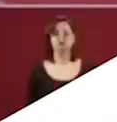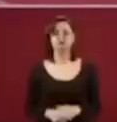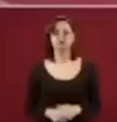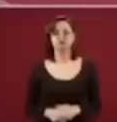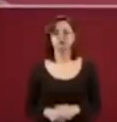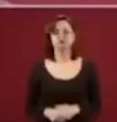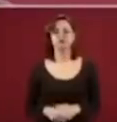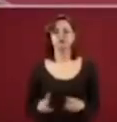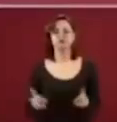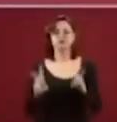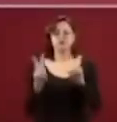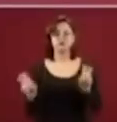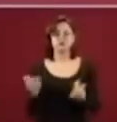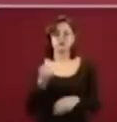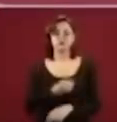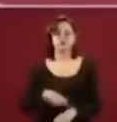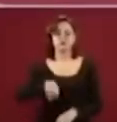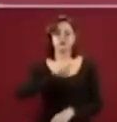caso de salud, porque